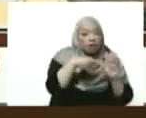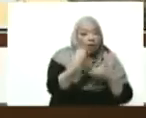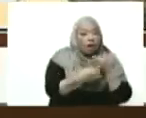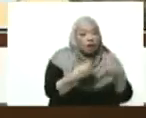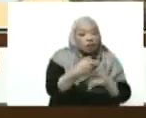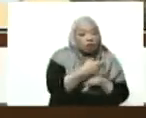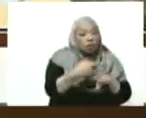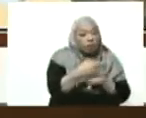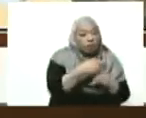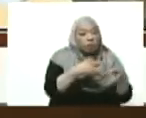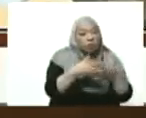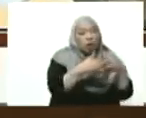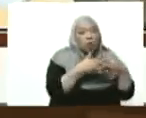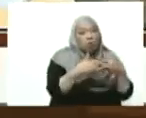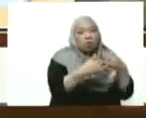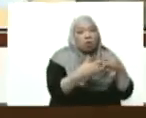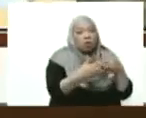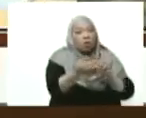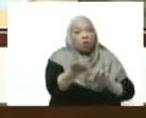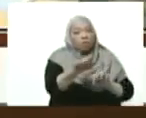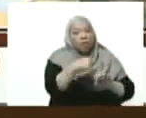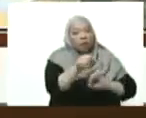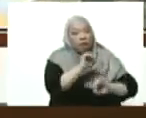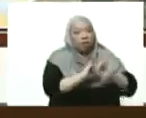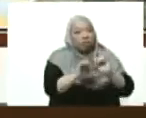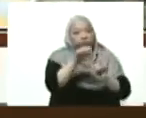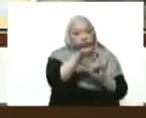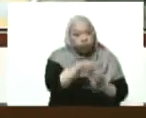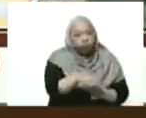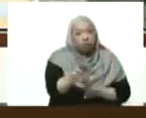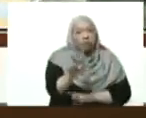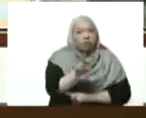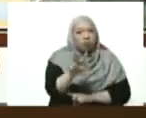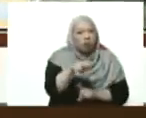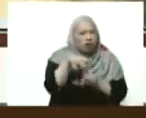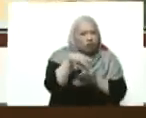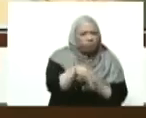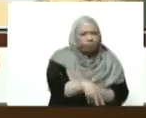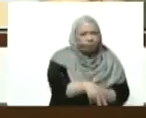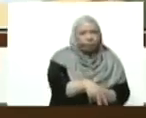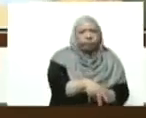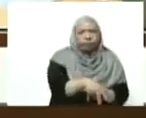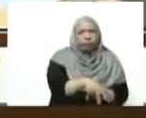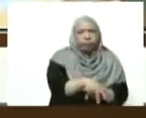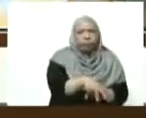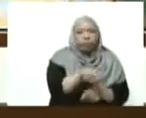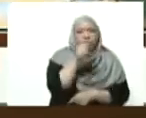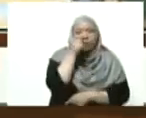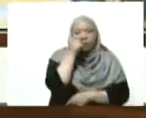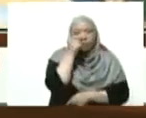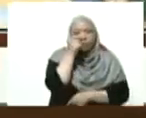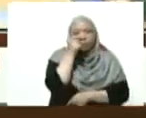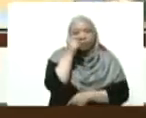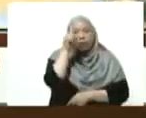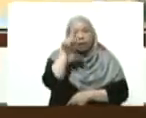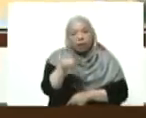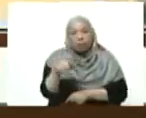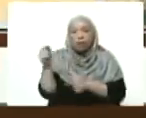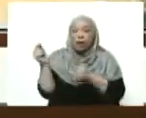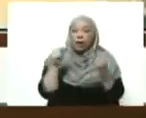a Venezuela. Dentro del debate se acordó